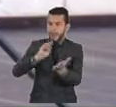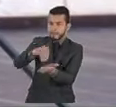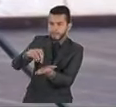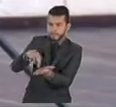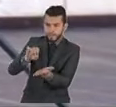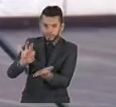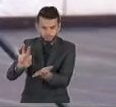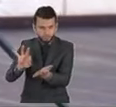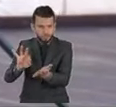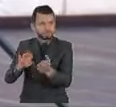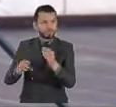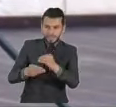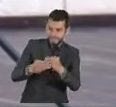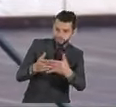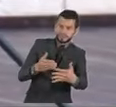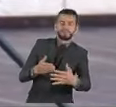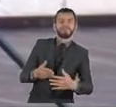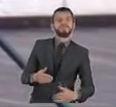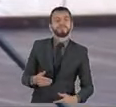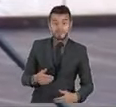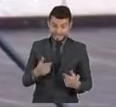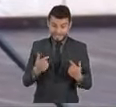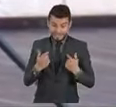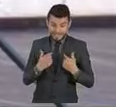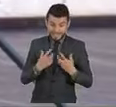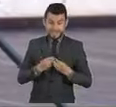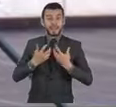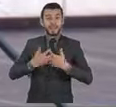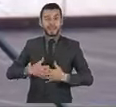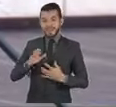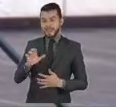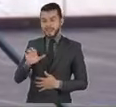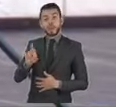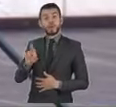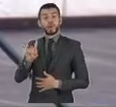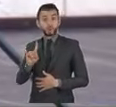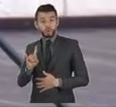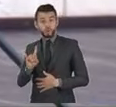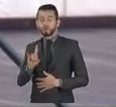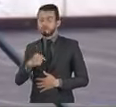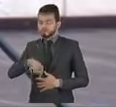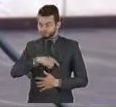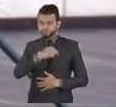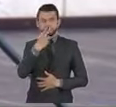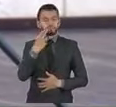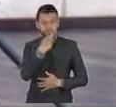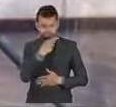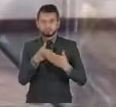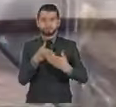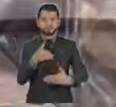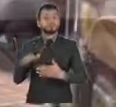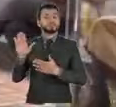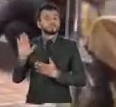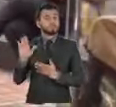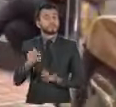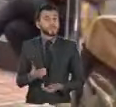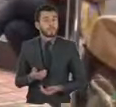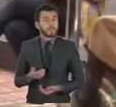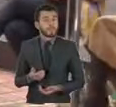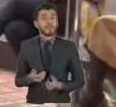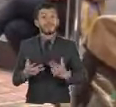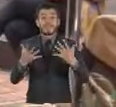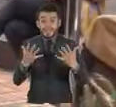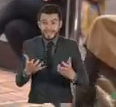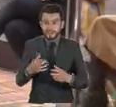demás. Entonces, la empresa de renovación y desarrollo urbano está absolutamente comprometida con, a través de cada uno